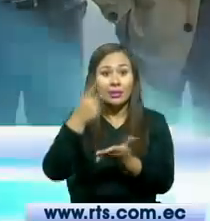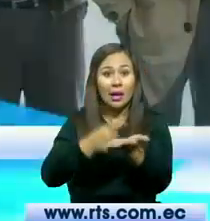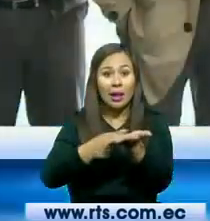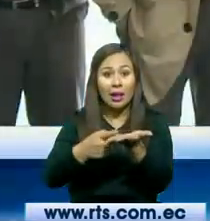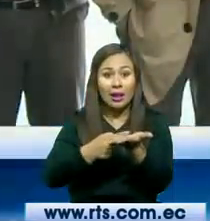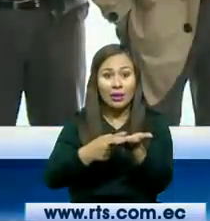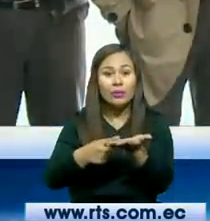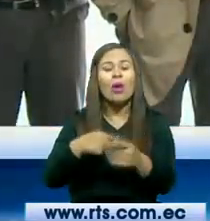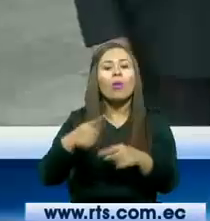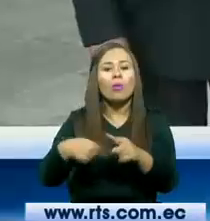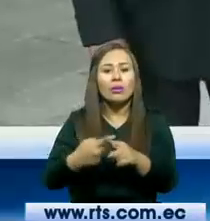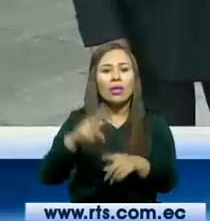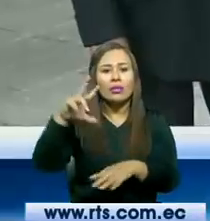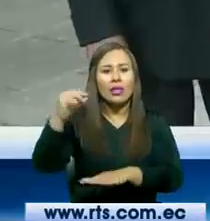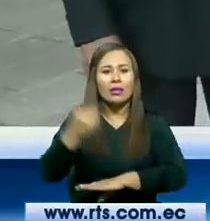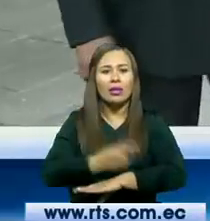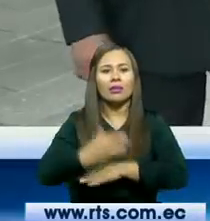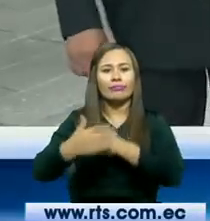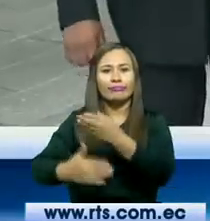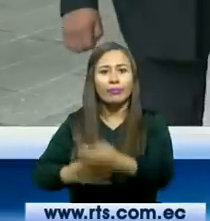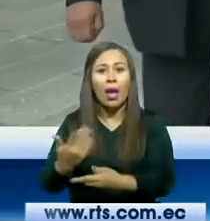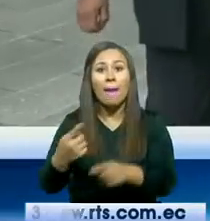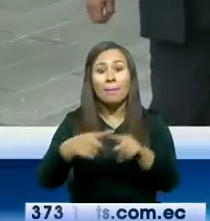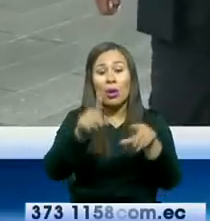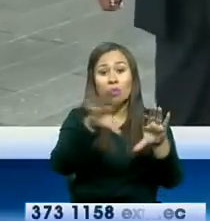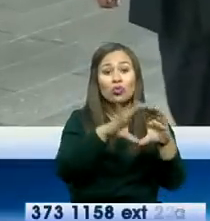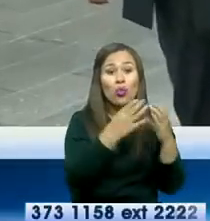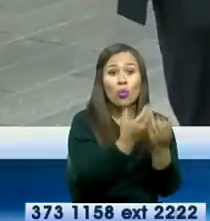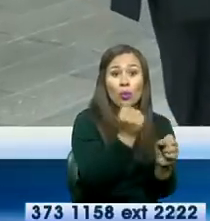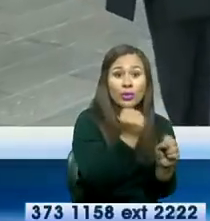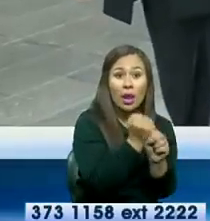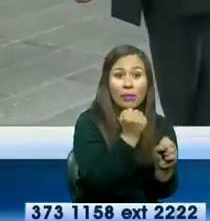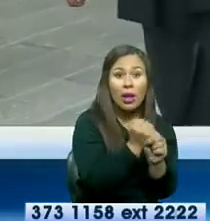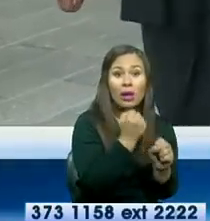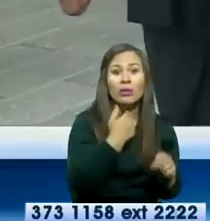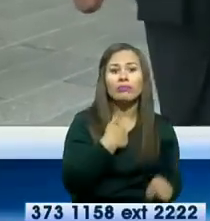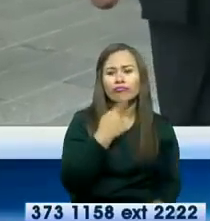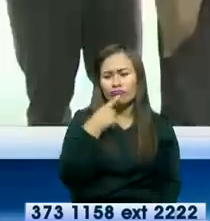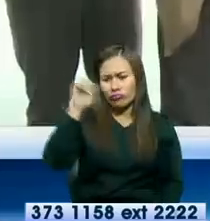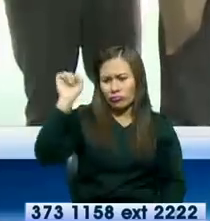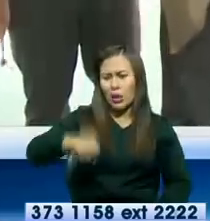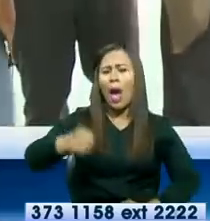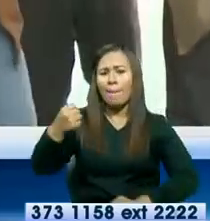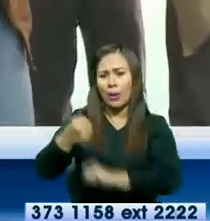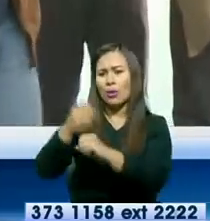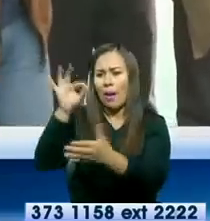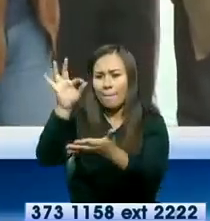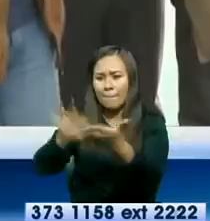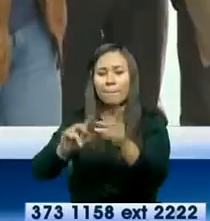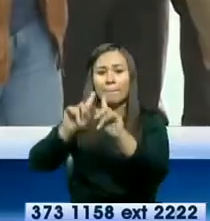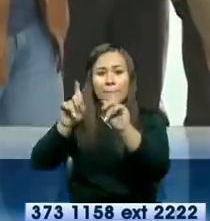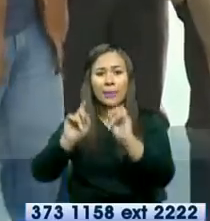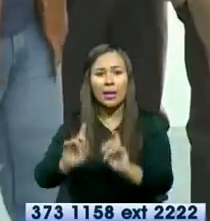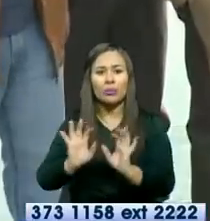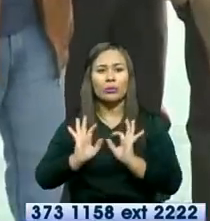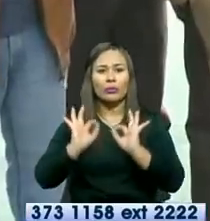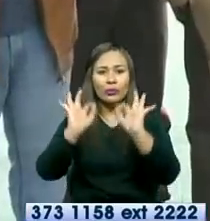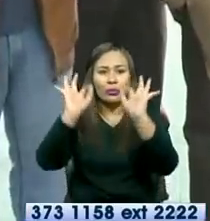30 días. Sin embargo, el FUD expresa su apoyo para la consulta popular. Informó Héctor Romero.